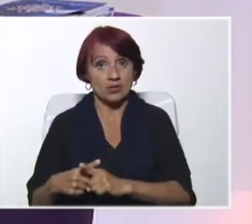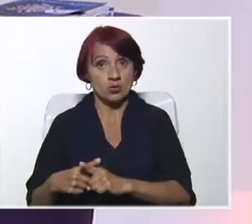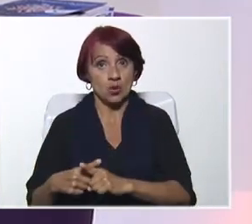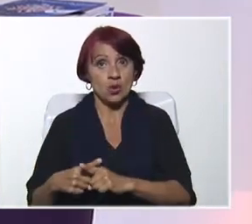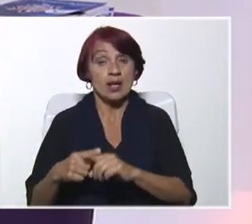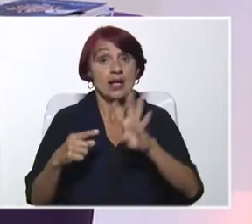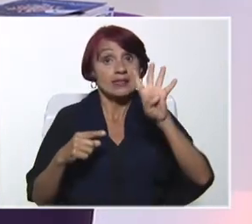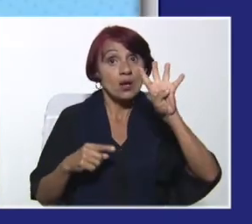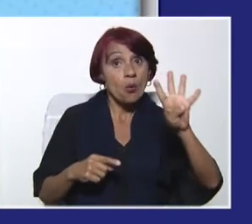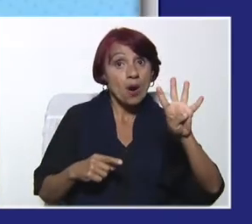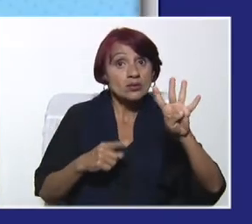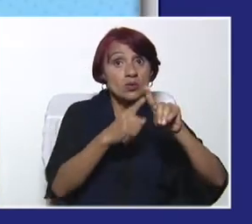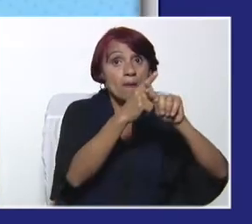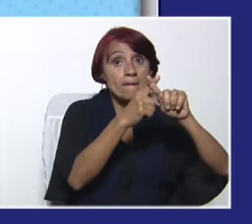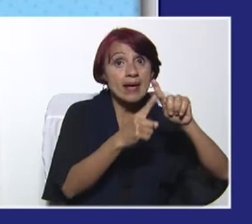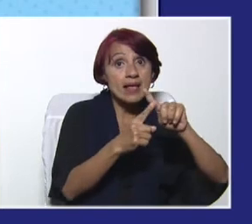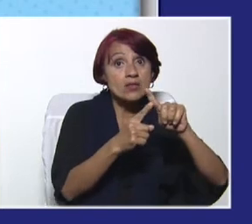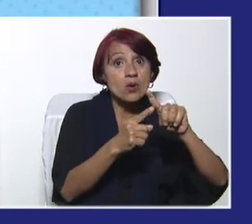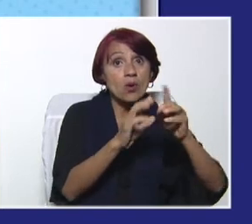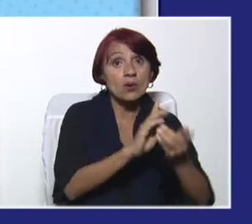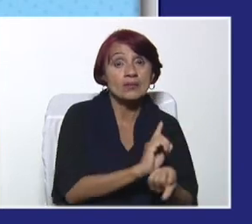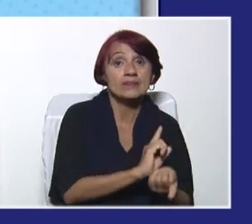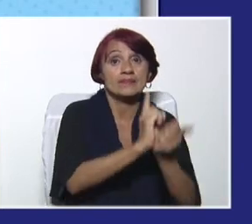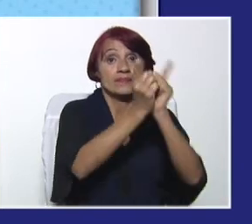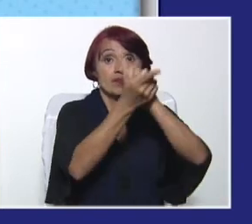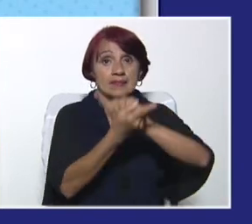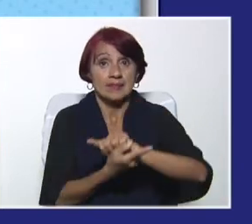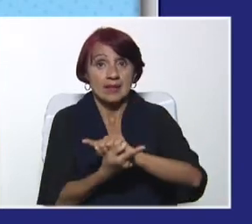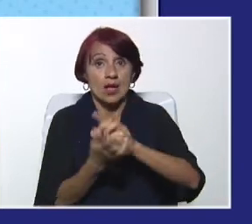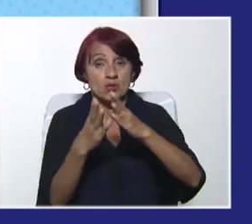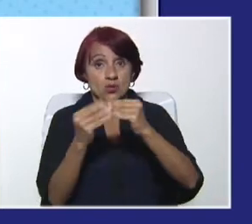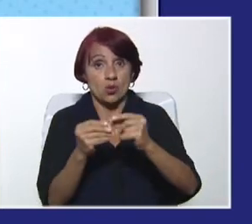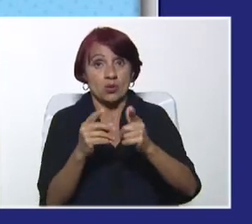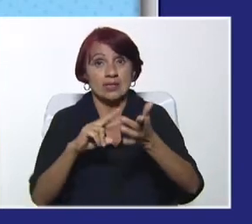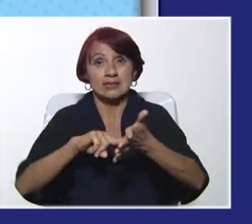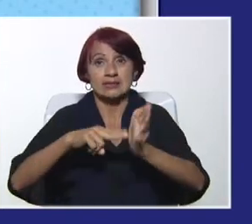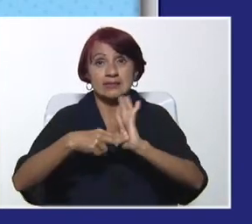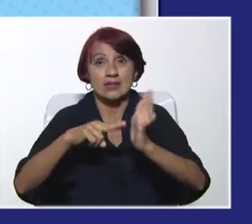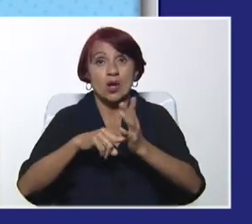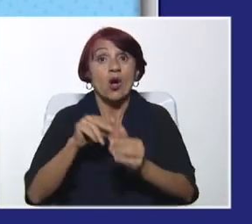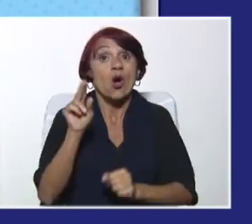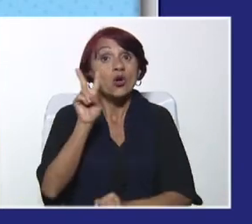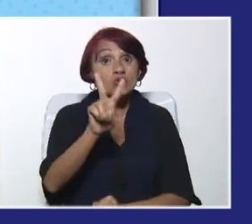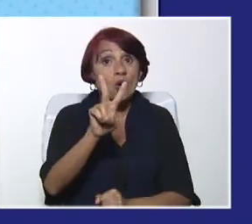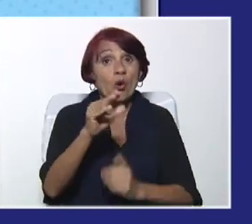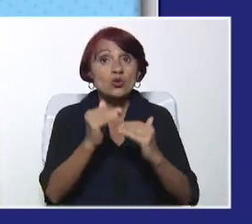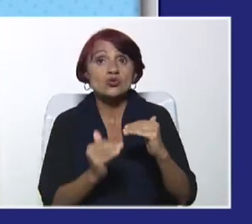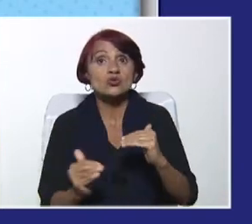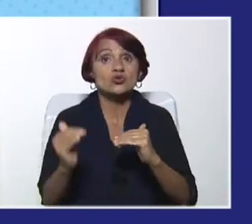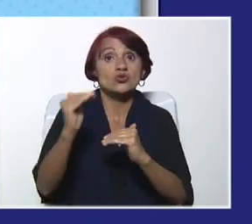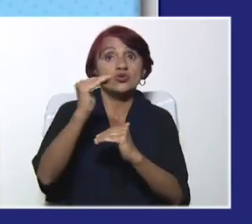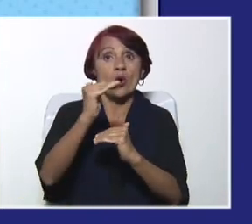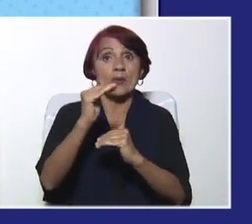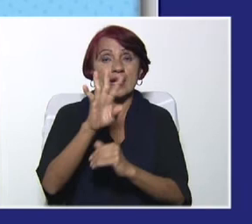este 4 medios pasa para el otro lado al inverso, es decir, 2 sobre 4.